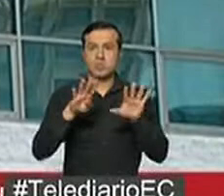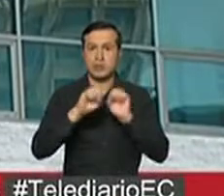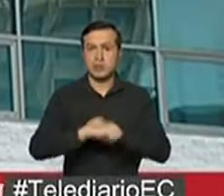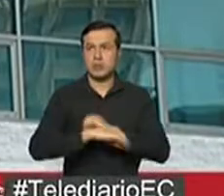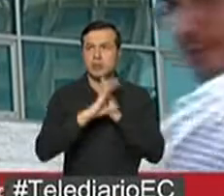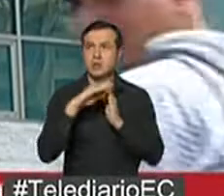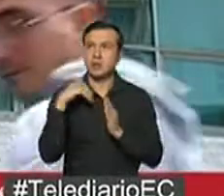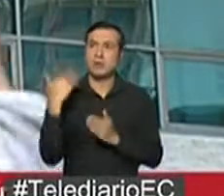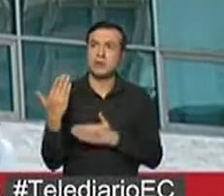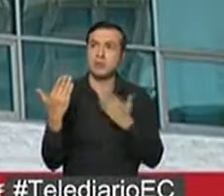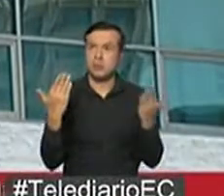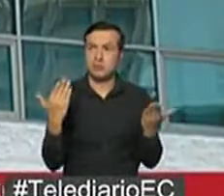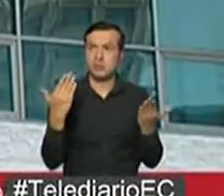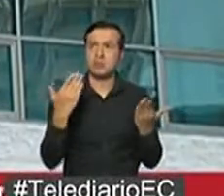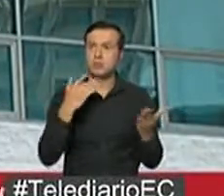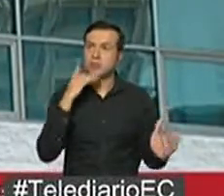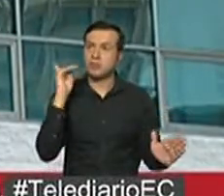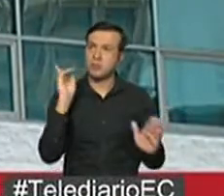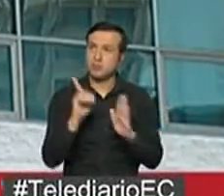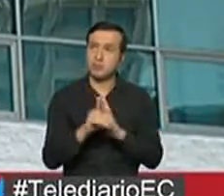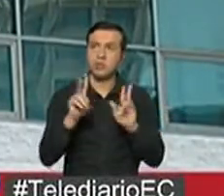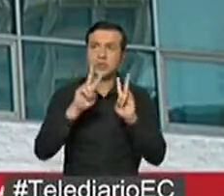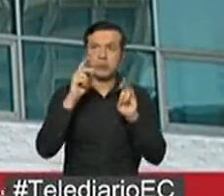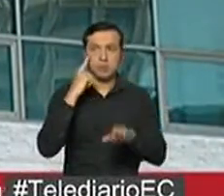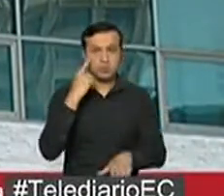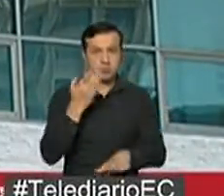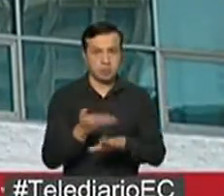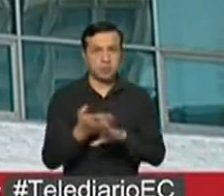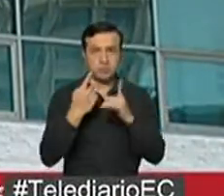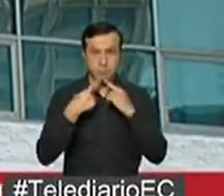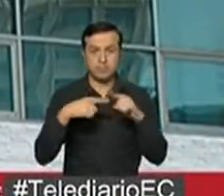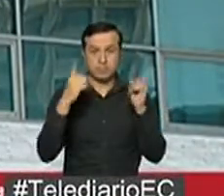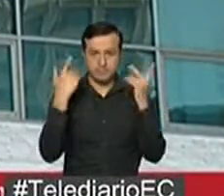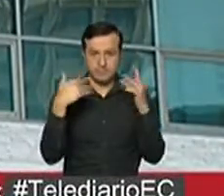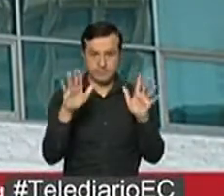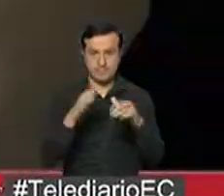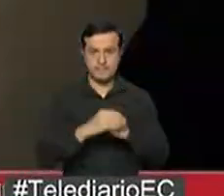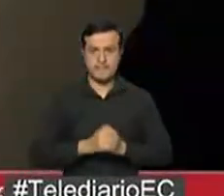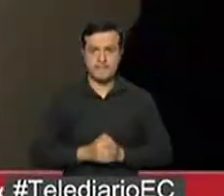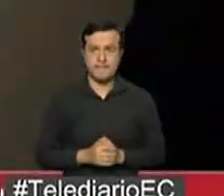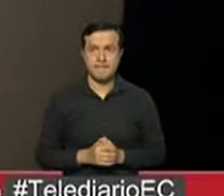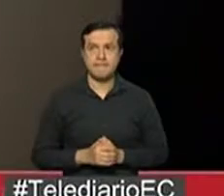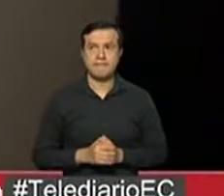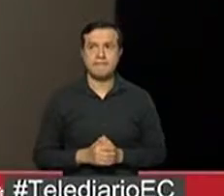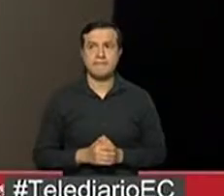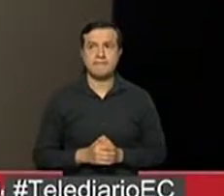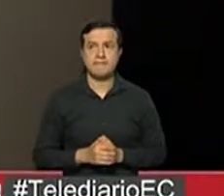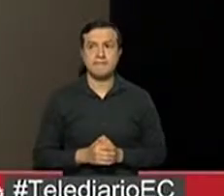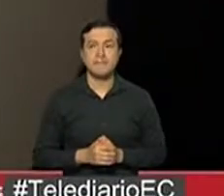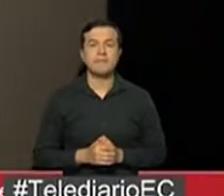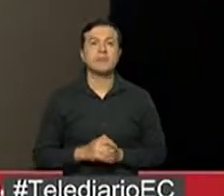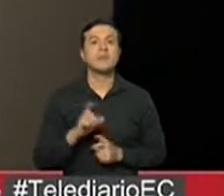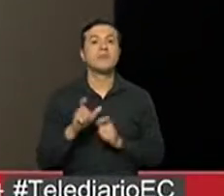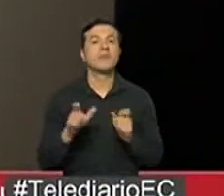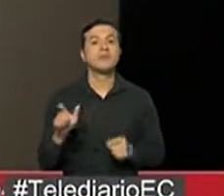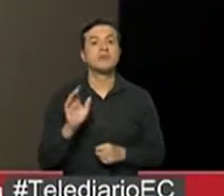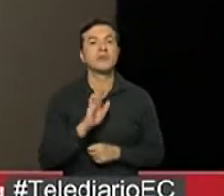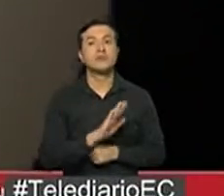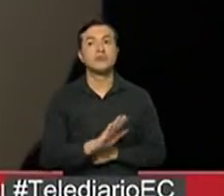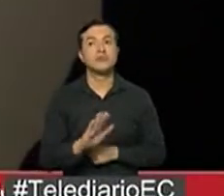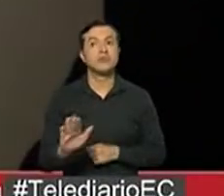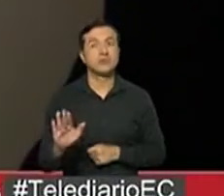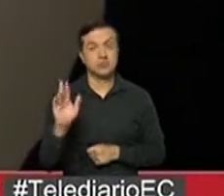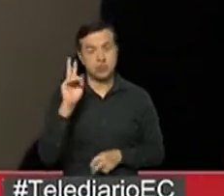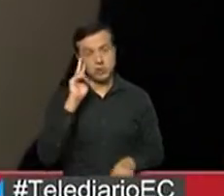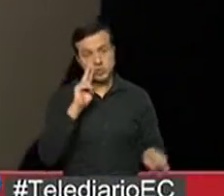ambas partes presentan sus alegatos sobre las pruebas ya anunciadas para que los señores magistrados tengan análisis